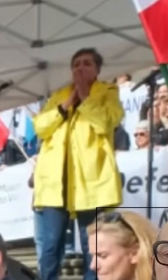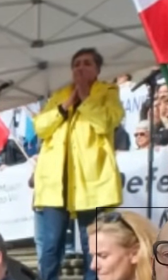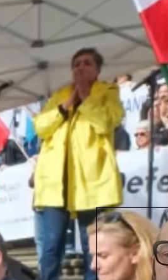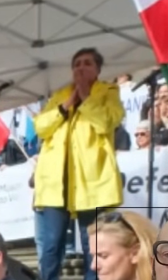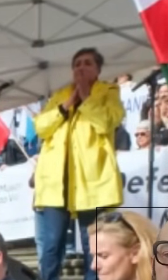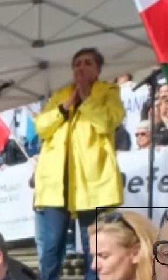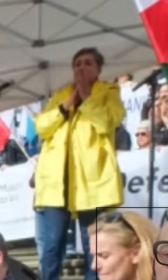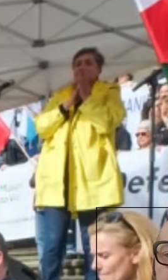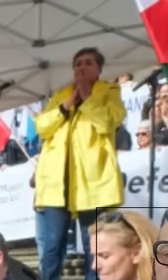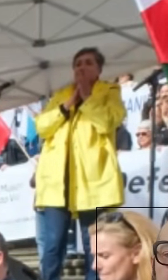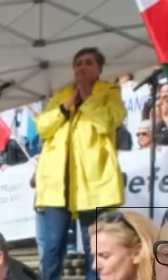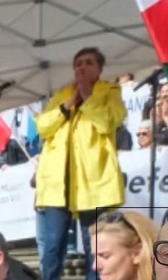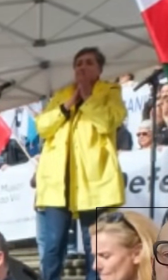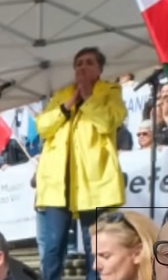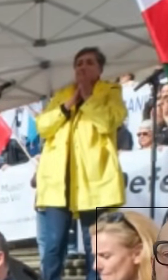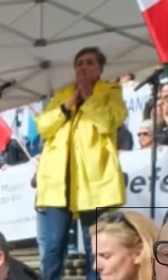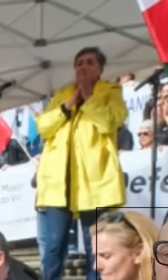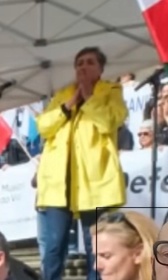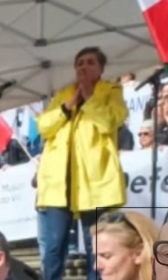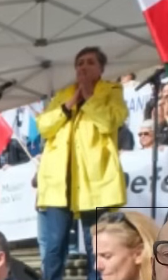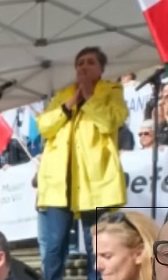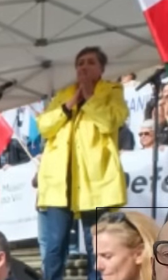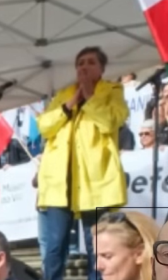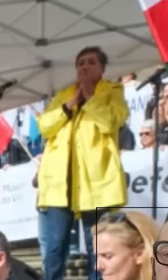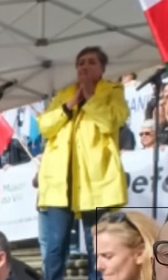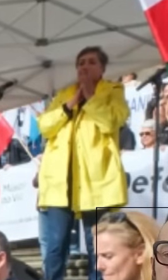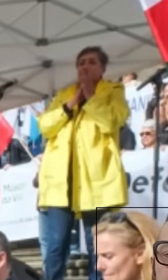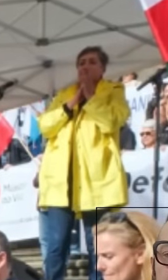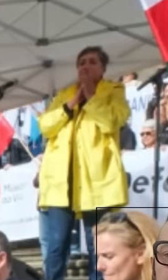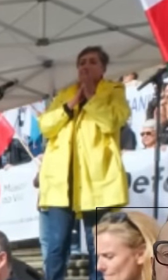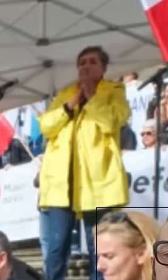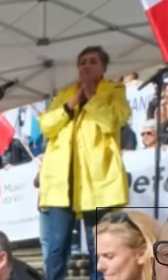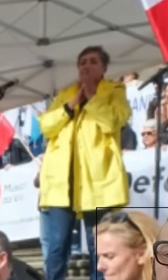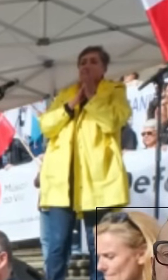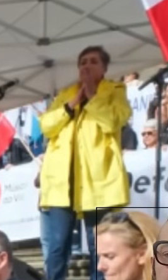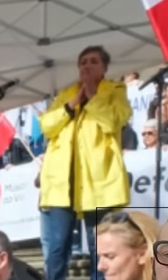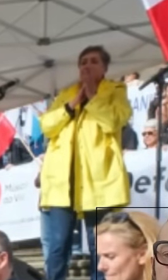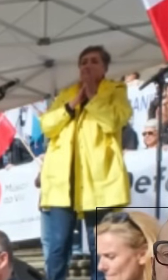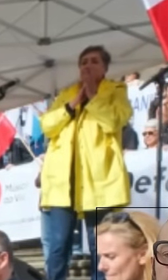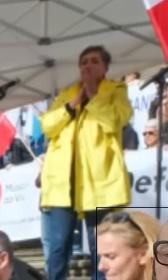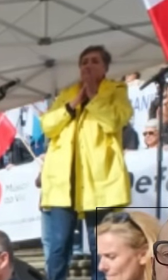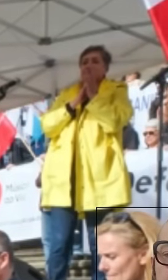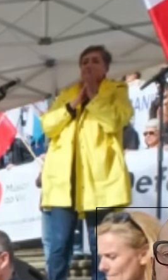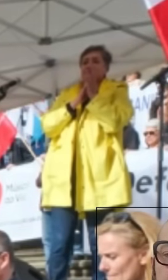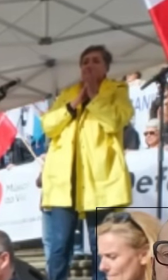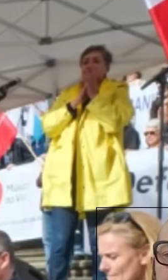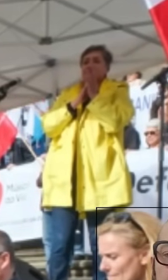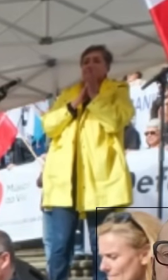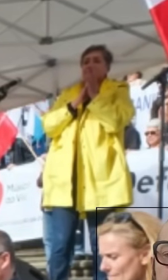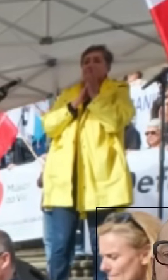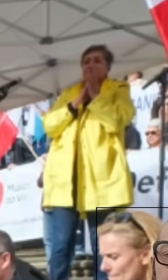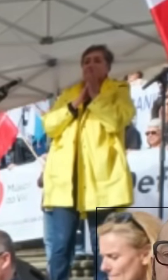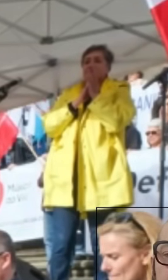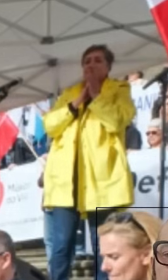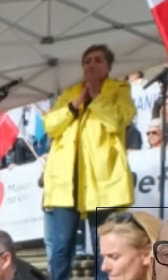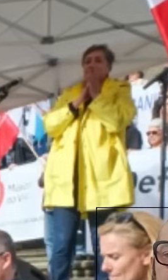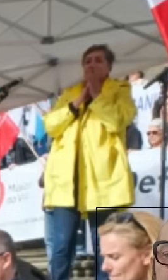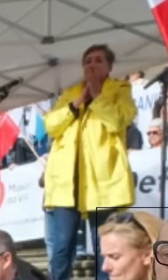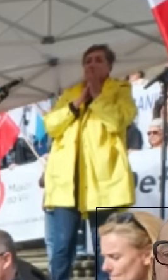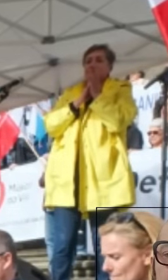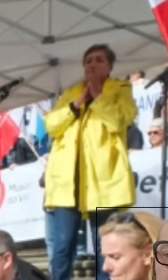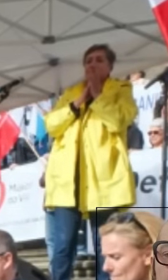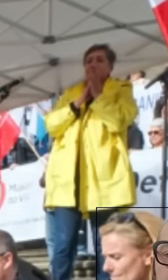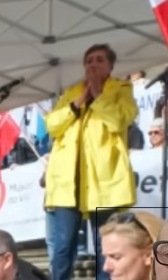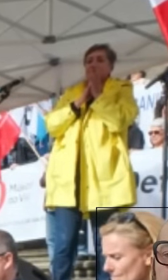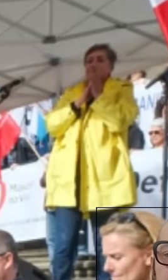y que se restablezca un clima laboral respetuoso con los derechos de los trabajadores, así como erradicar el trato degradante a los trabajadores por parte